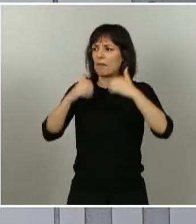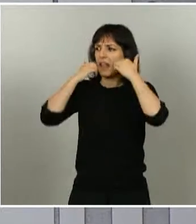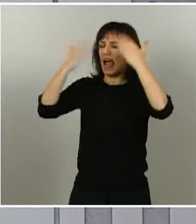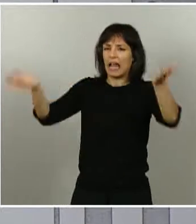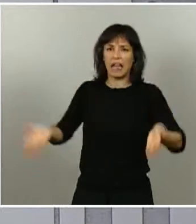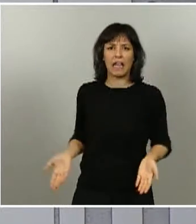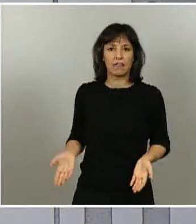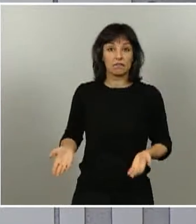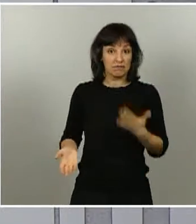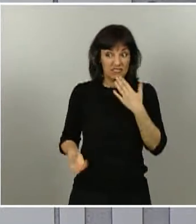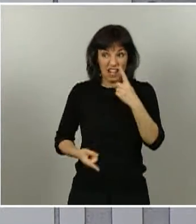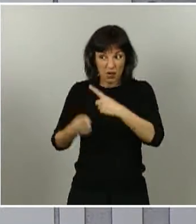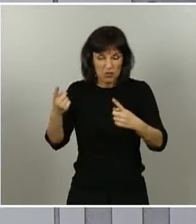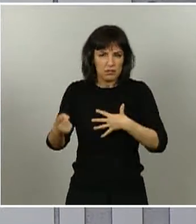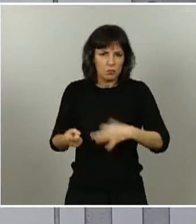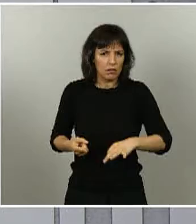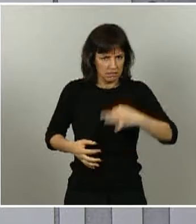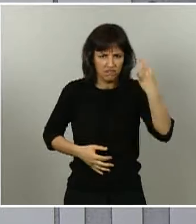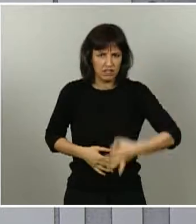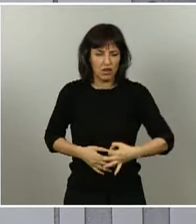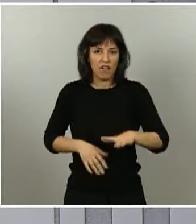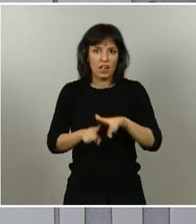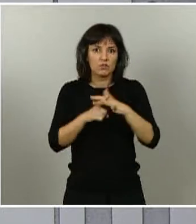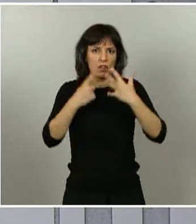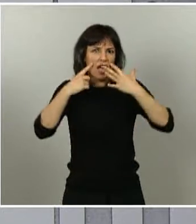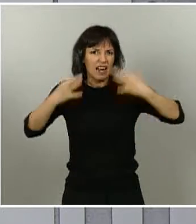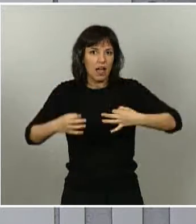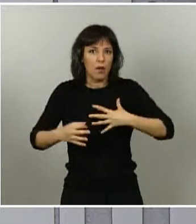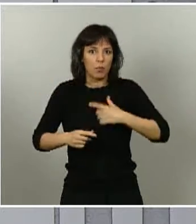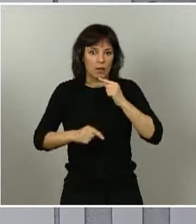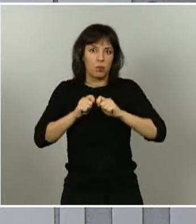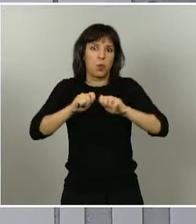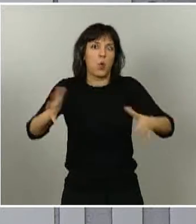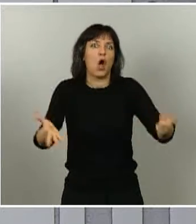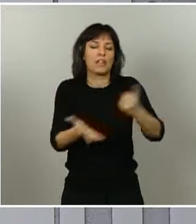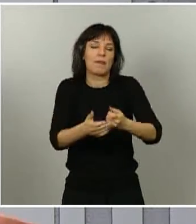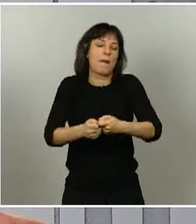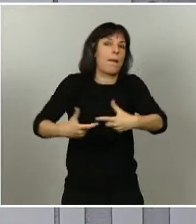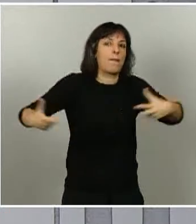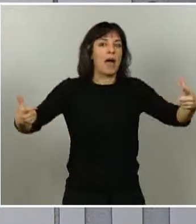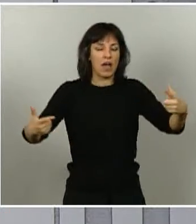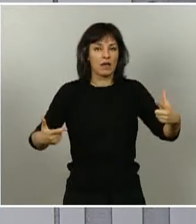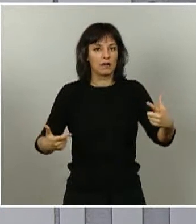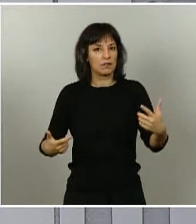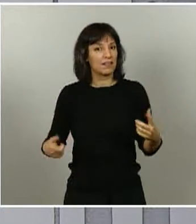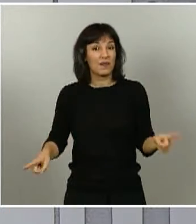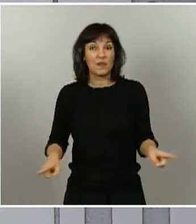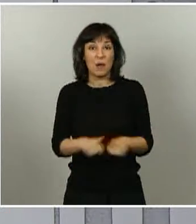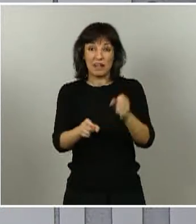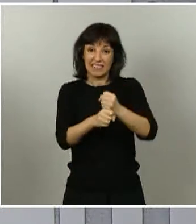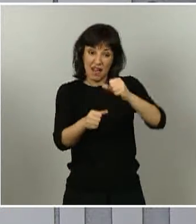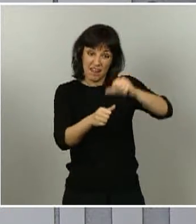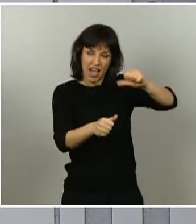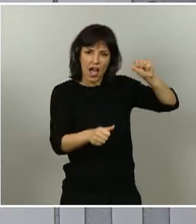una situación real de riesgo de rebrote, de riesgo de contagio, sin importar todo el trabajo previo que se ha realizado